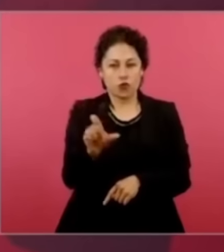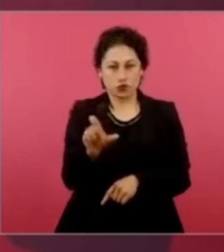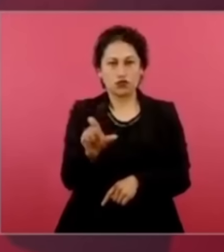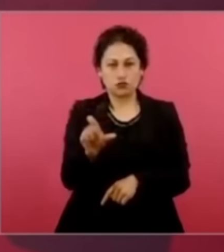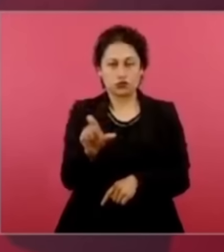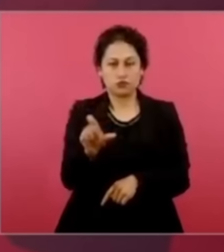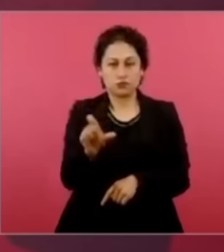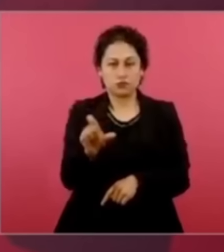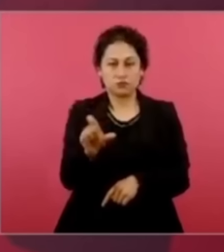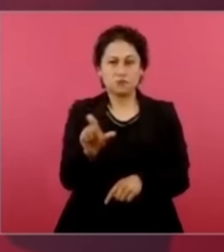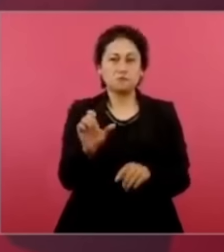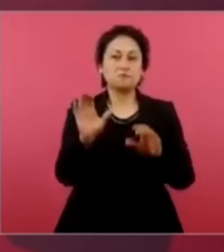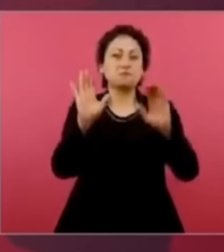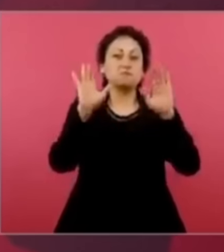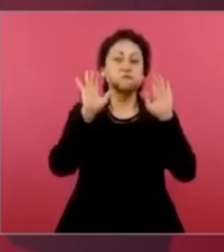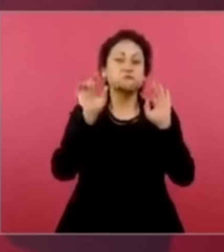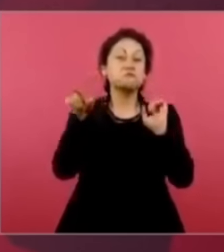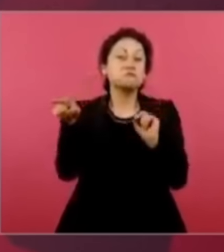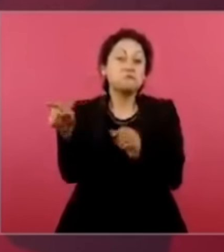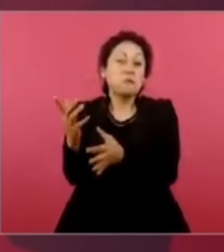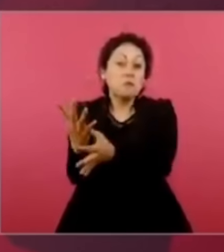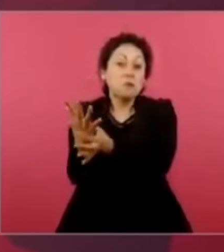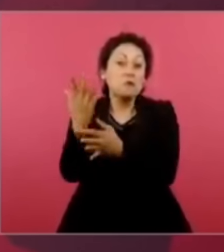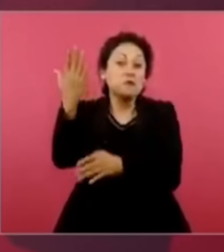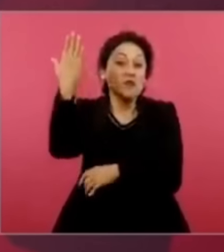una gente sincera,